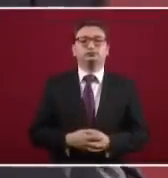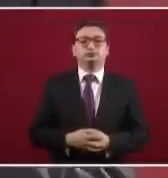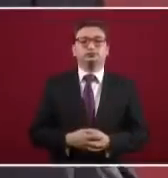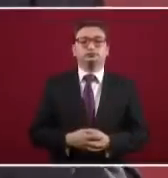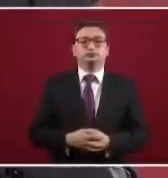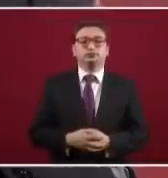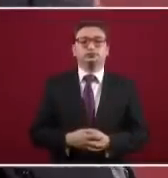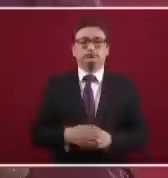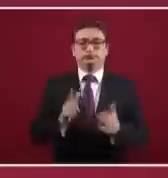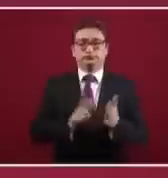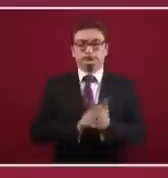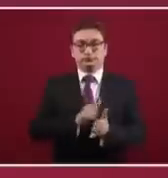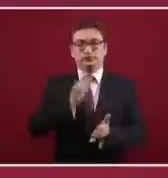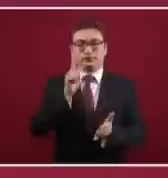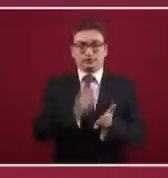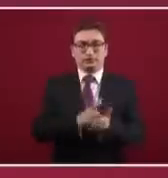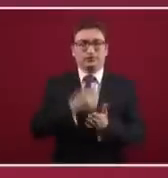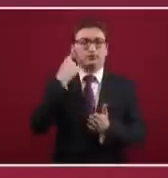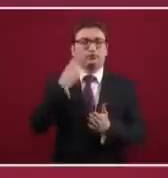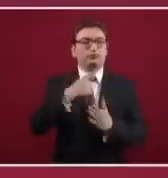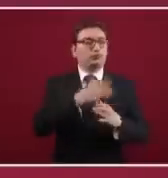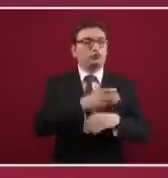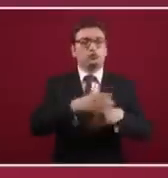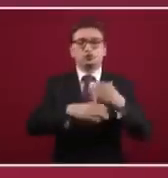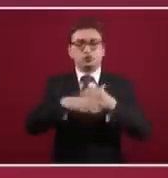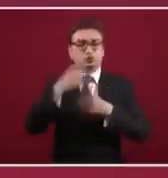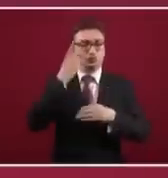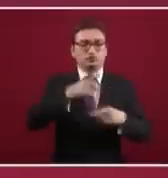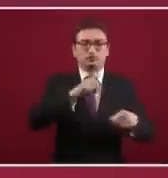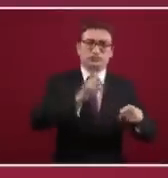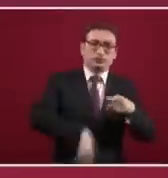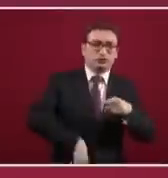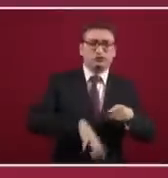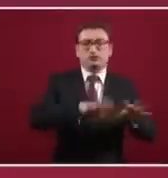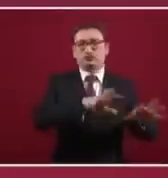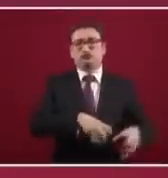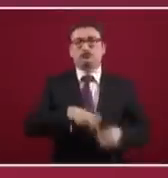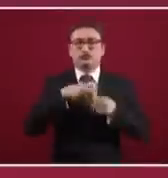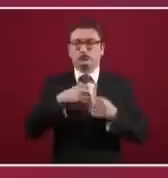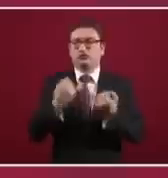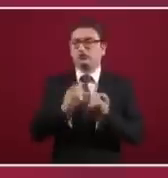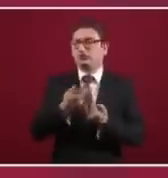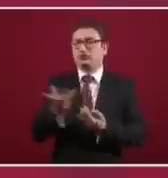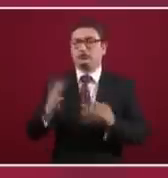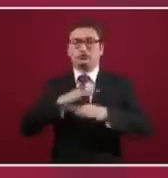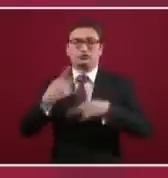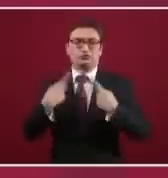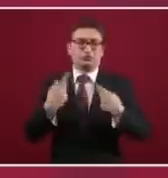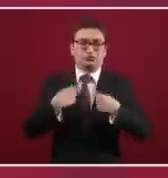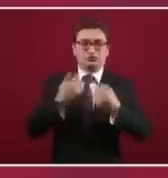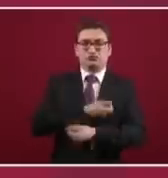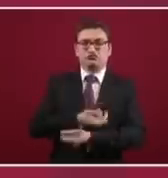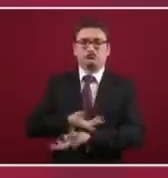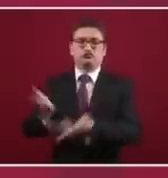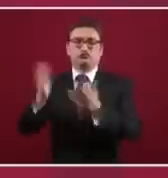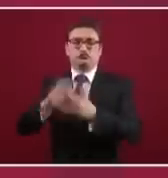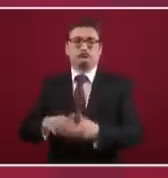se aprobó la ley de extinción de dominio para devolverle al pueblo lo robado.